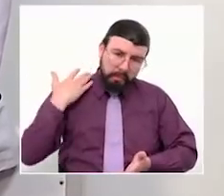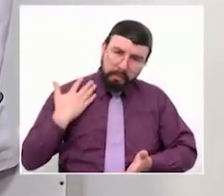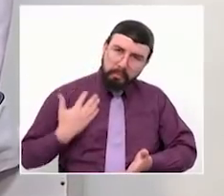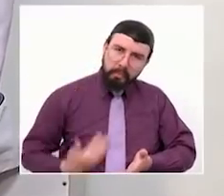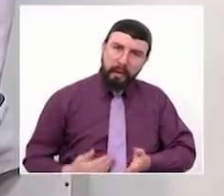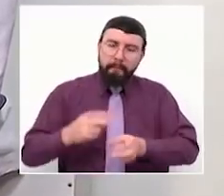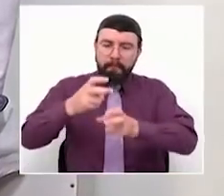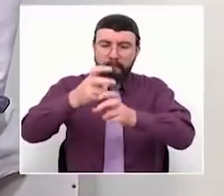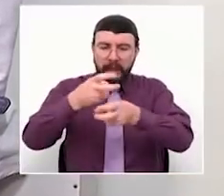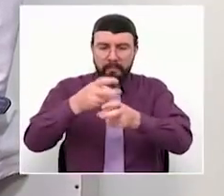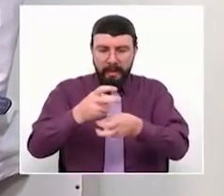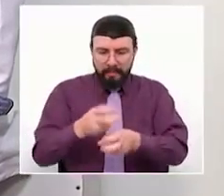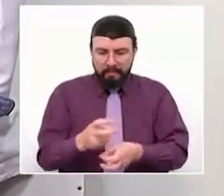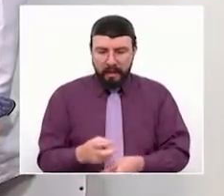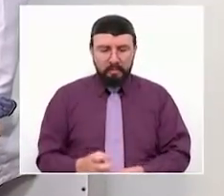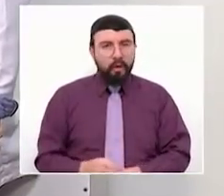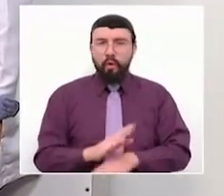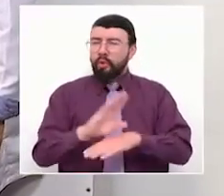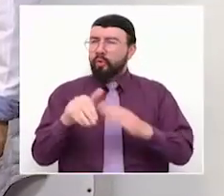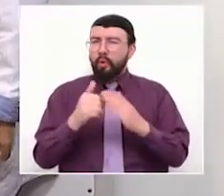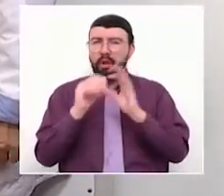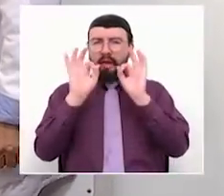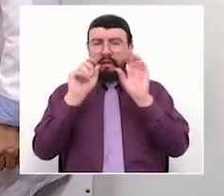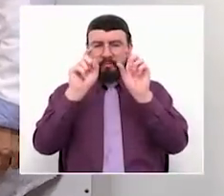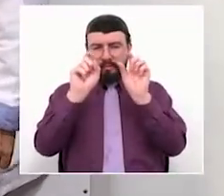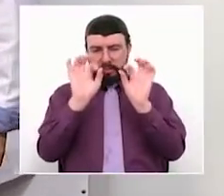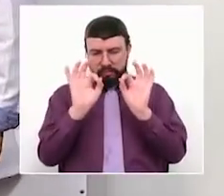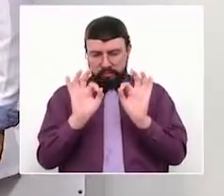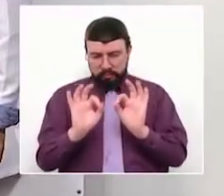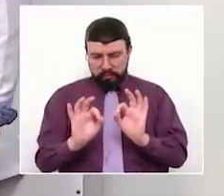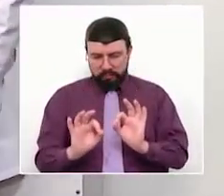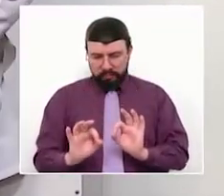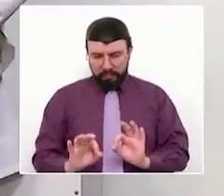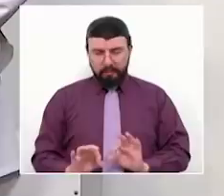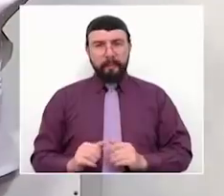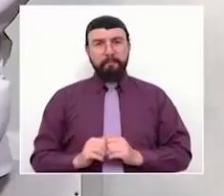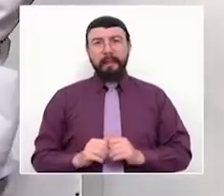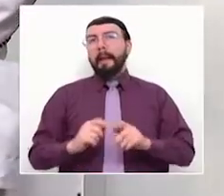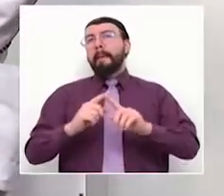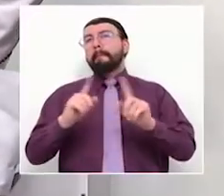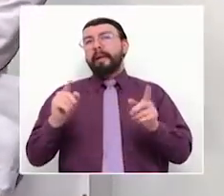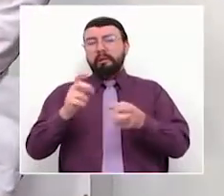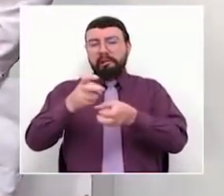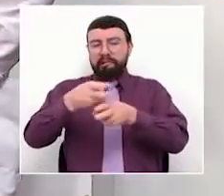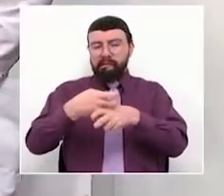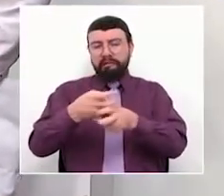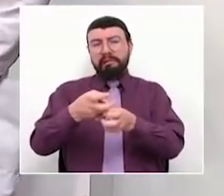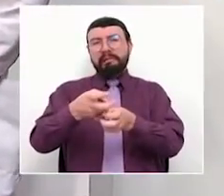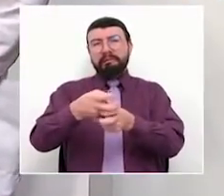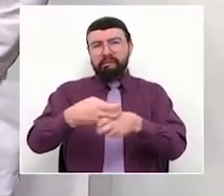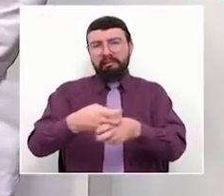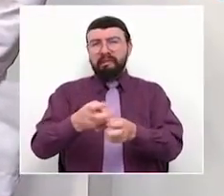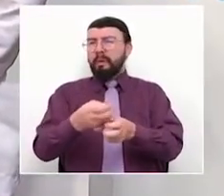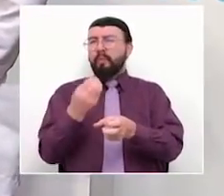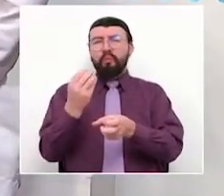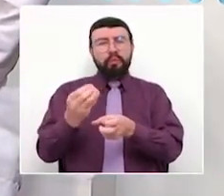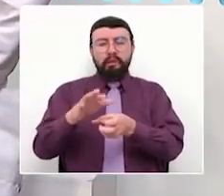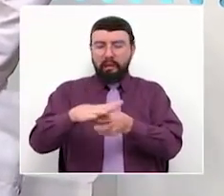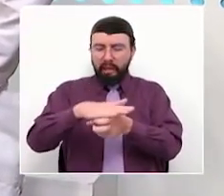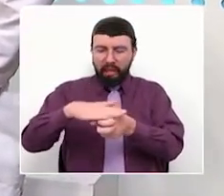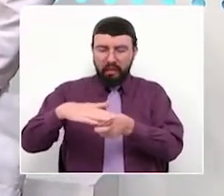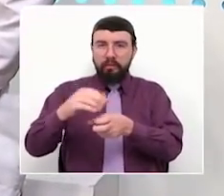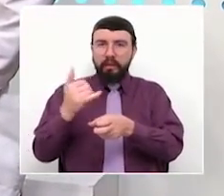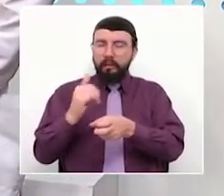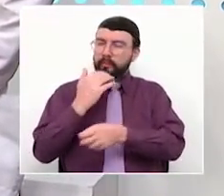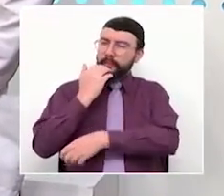Esta articulación tiene que estar en una sincronía total. Cuando esto se desgasta, entonces yo me puse a mirar muchas